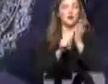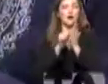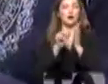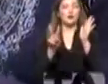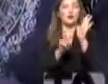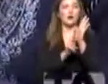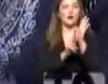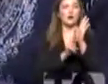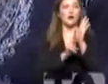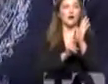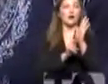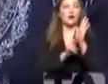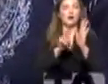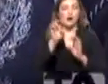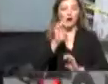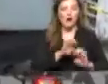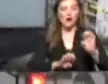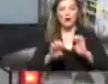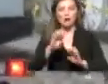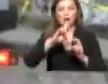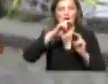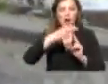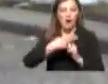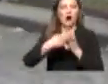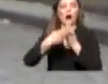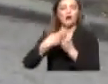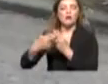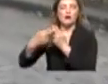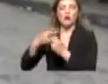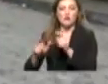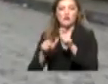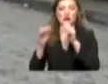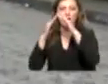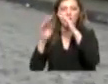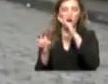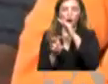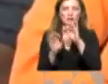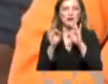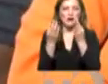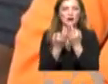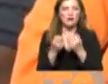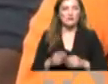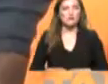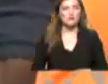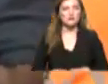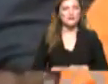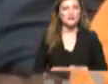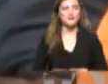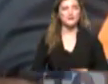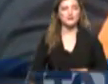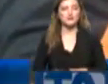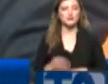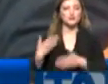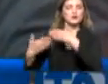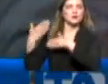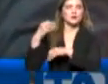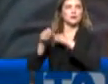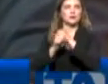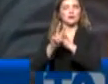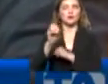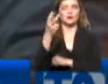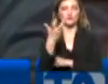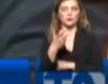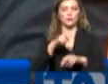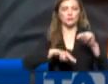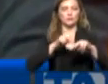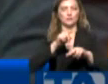análisis para atender a los damnificados que se encuentran en casas familiares y albergues. Es un asentamiento construido en el año 2013,